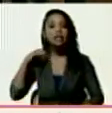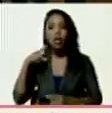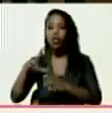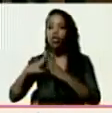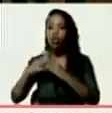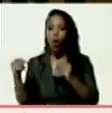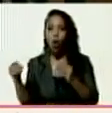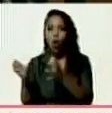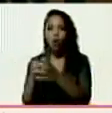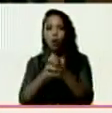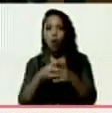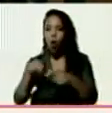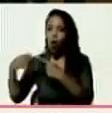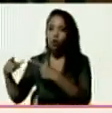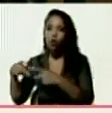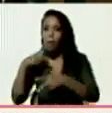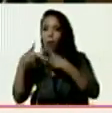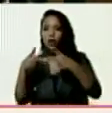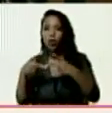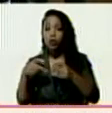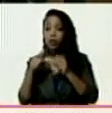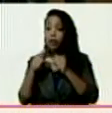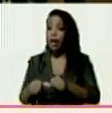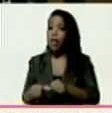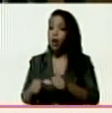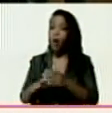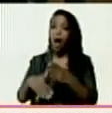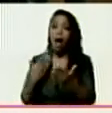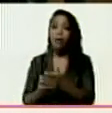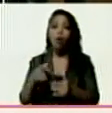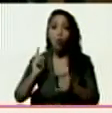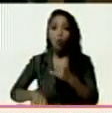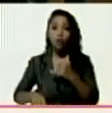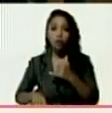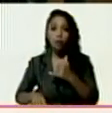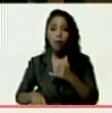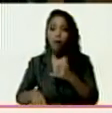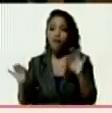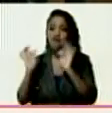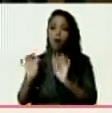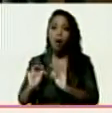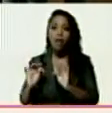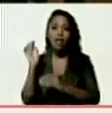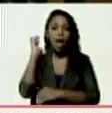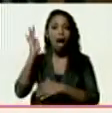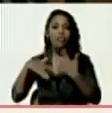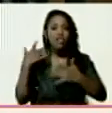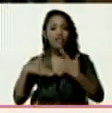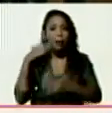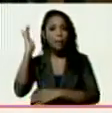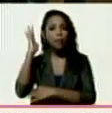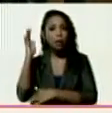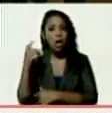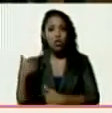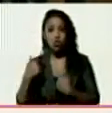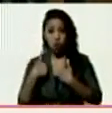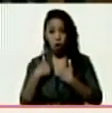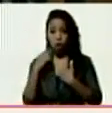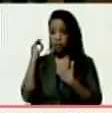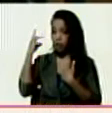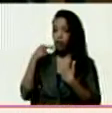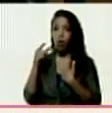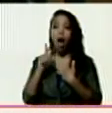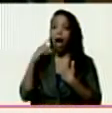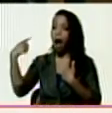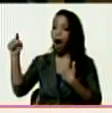Acción Democrática y los demás partidos se quedaron hasta el último momento del acto parlamentario. No lo digo yo, están allí los